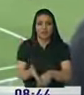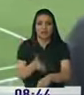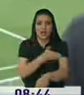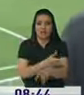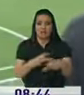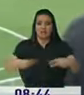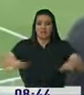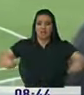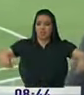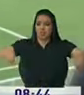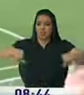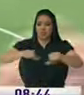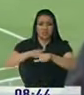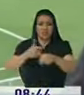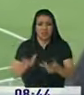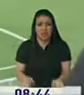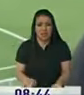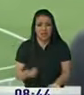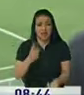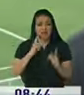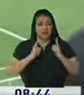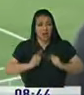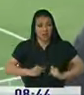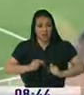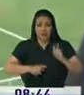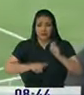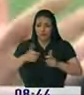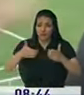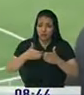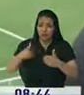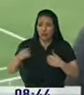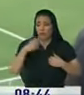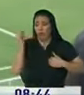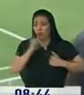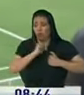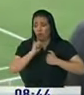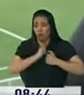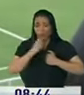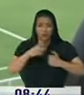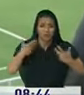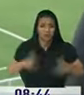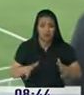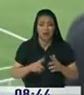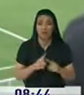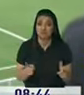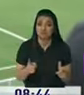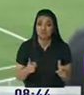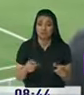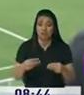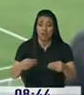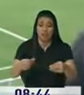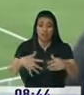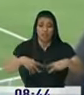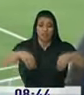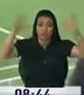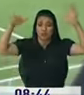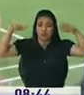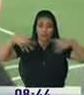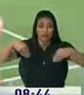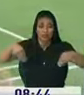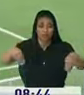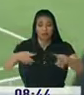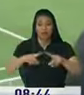de polvo, que incluso afectaban la salud de los jugadores durante el verano con olas enormes de polvo o con grandes lodazales durante el